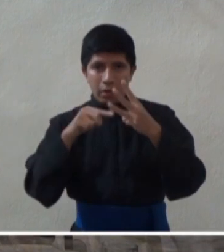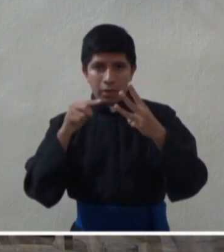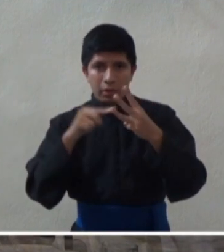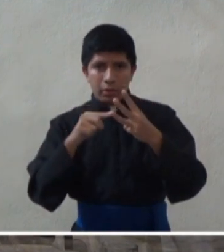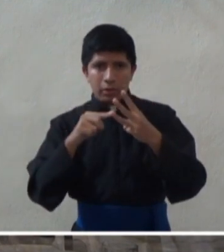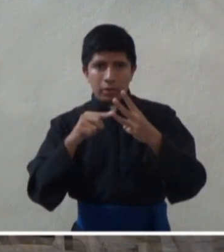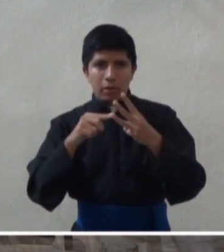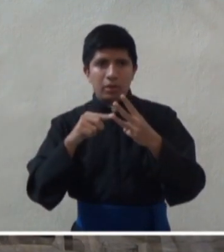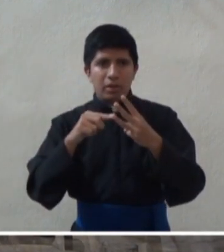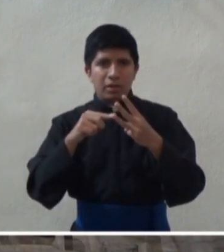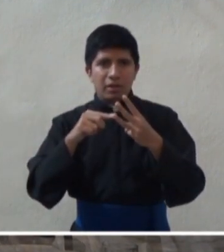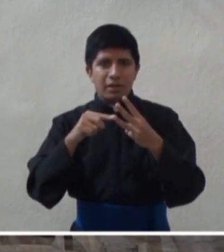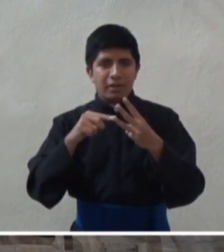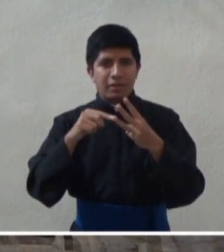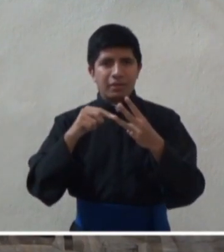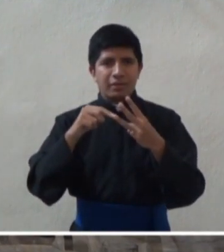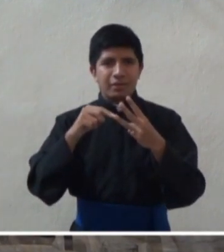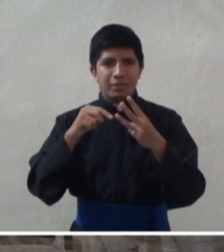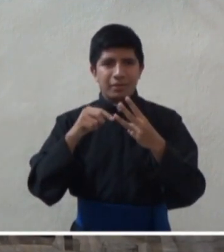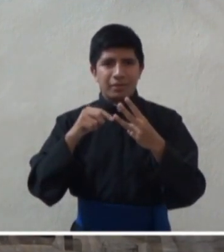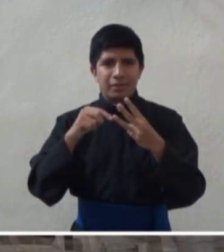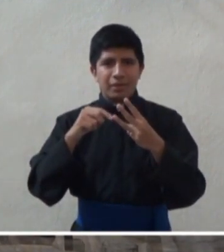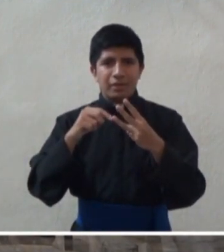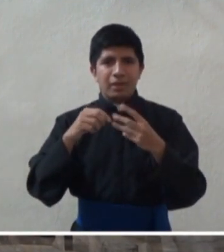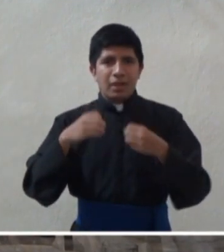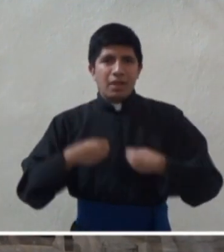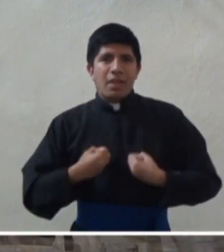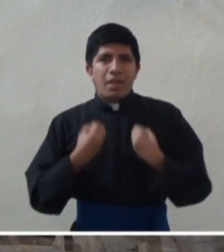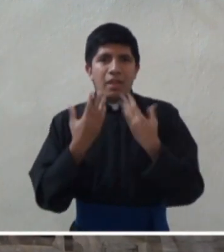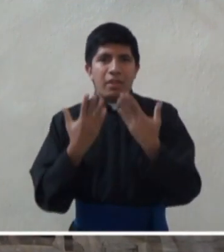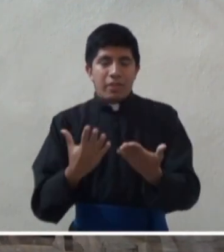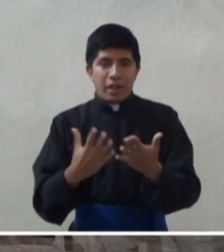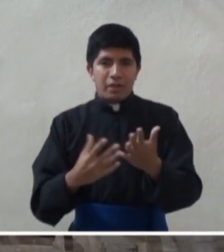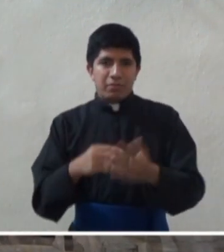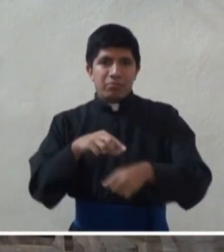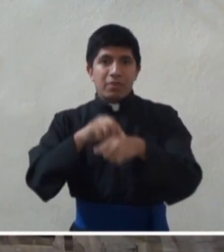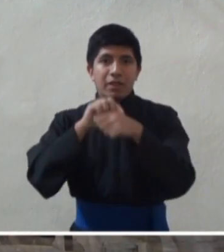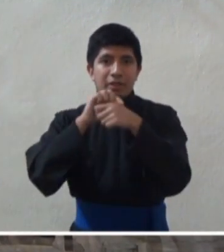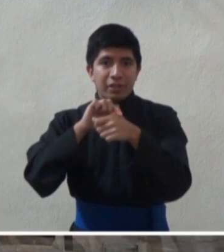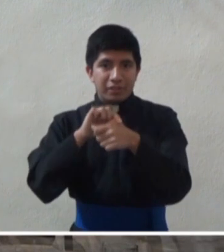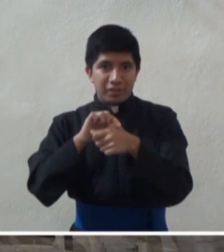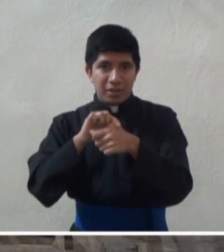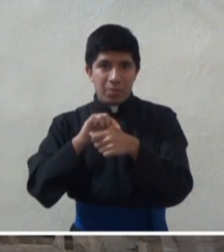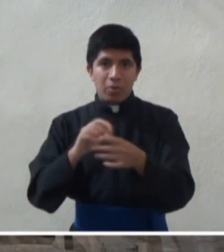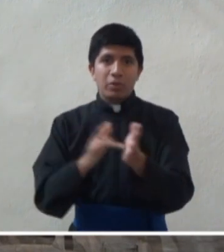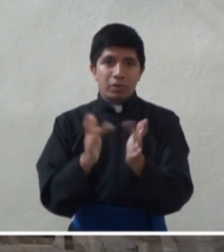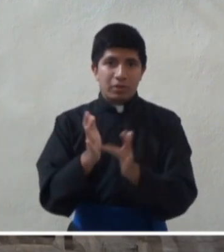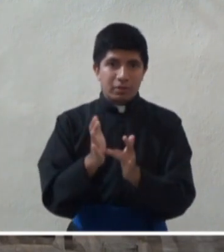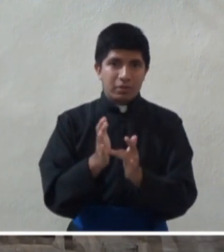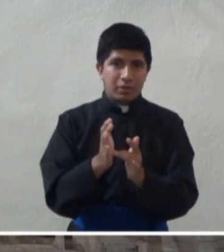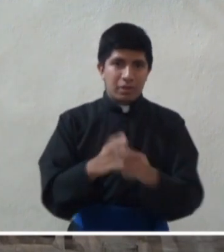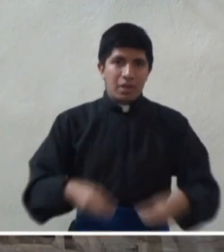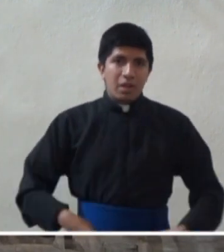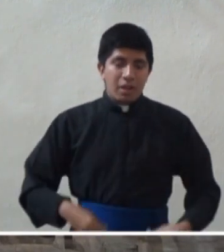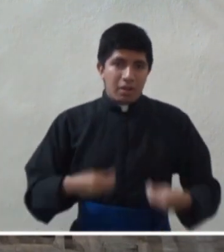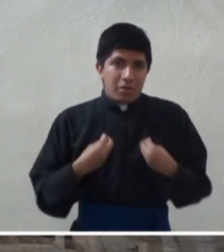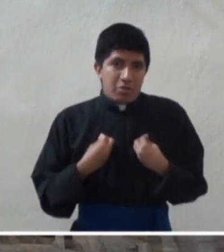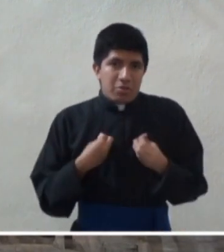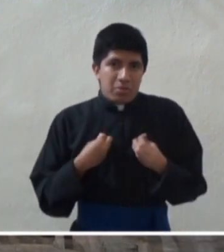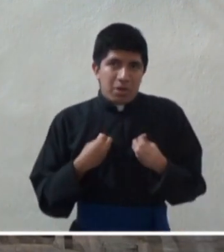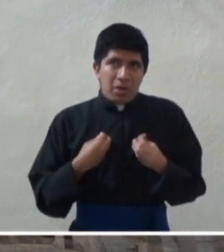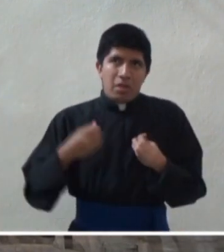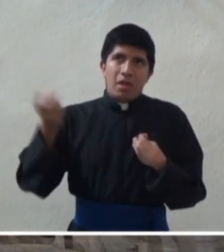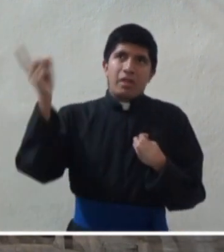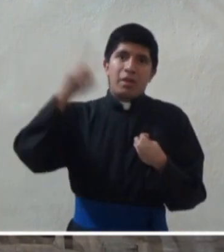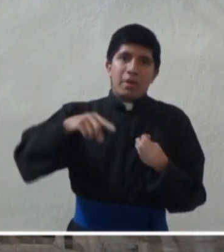vivir. Pero vivir dando testimonio de la vocación a la que hemos sido llamados, de